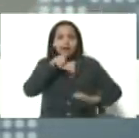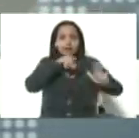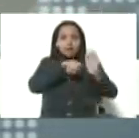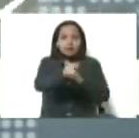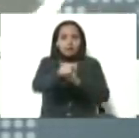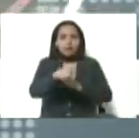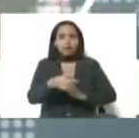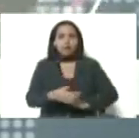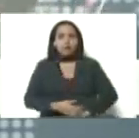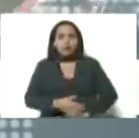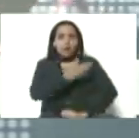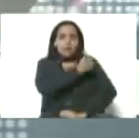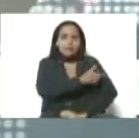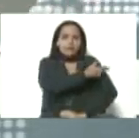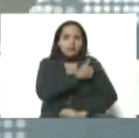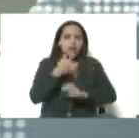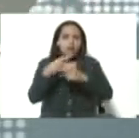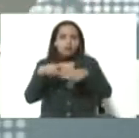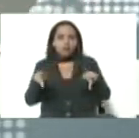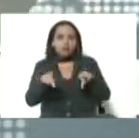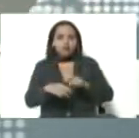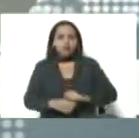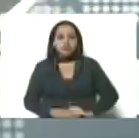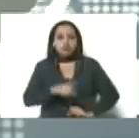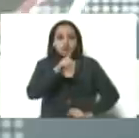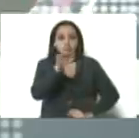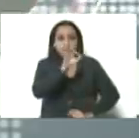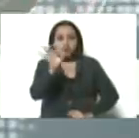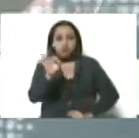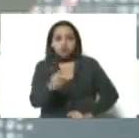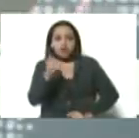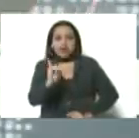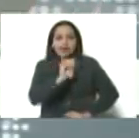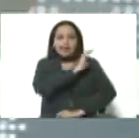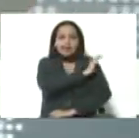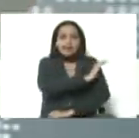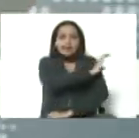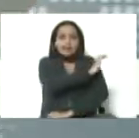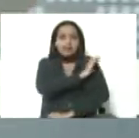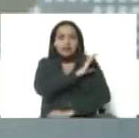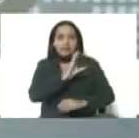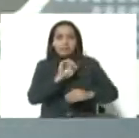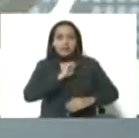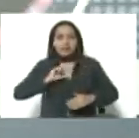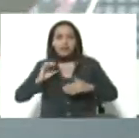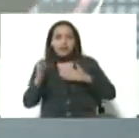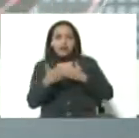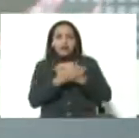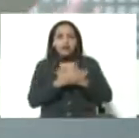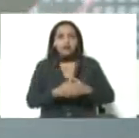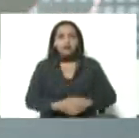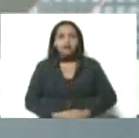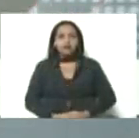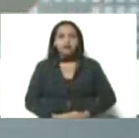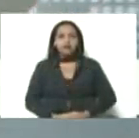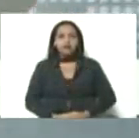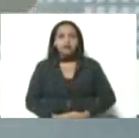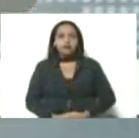en el hospital público y 1% está creado en clínica privada